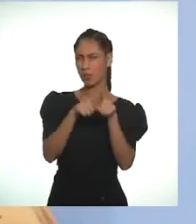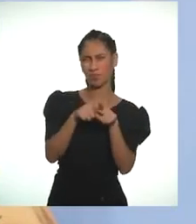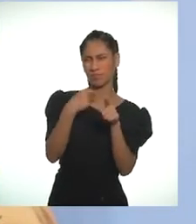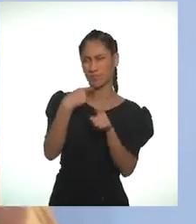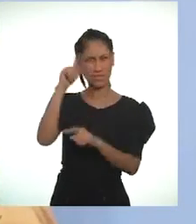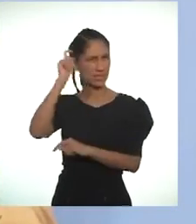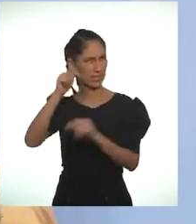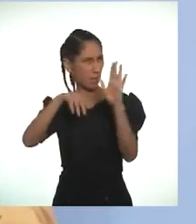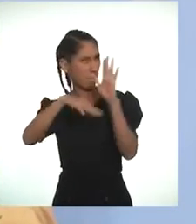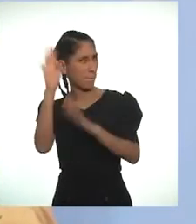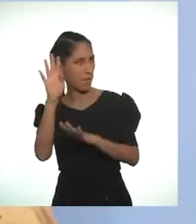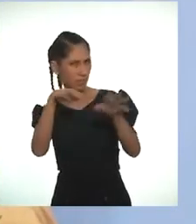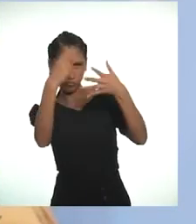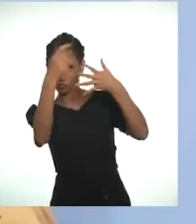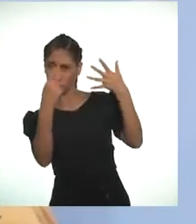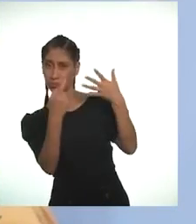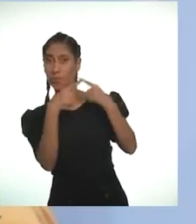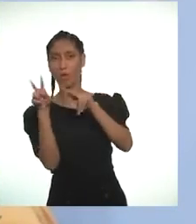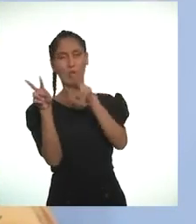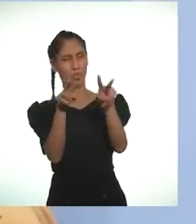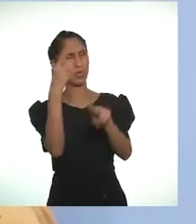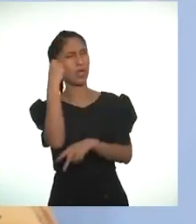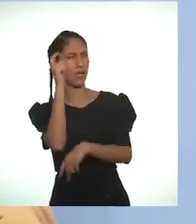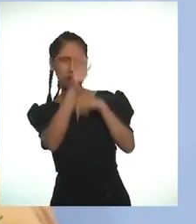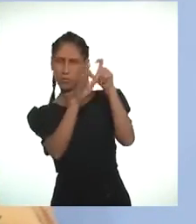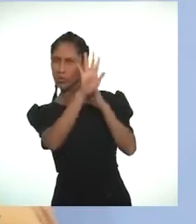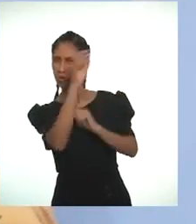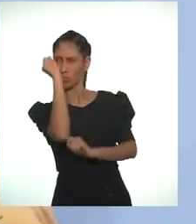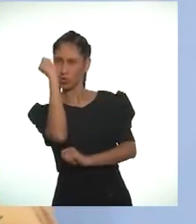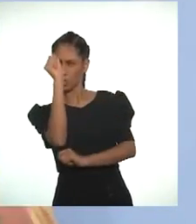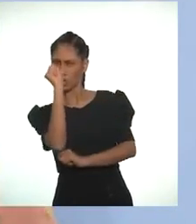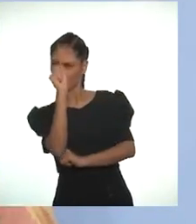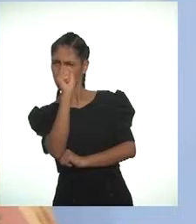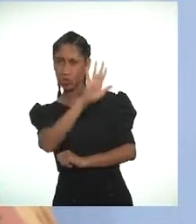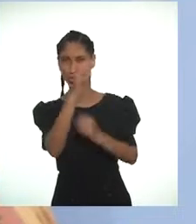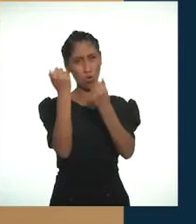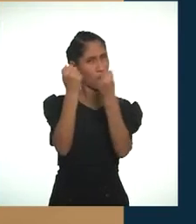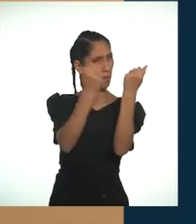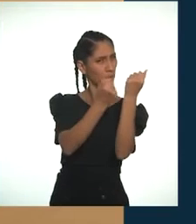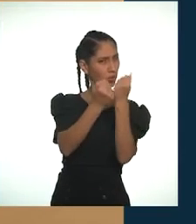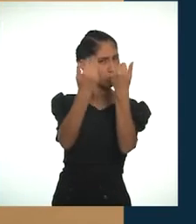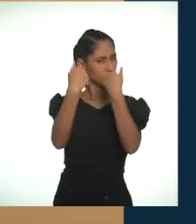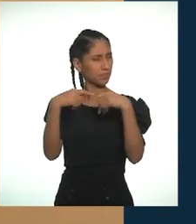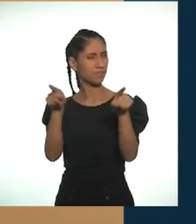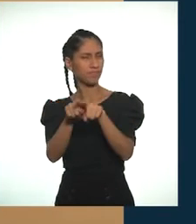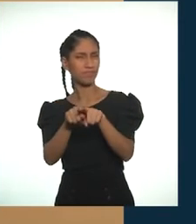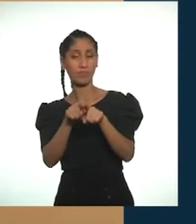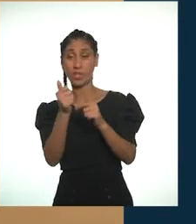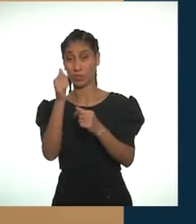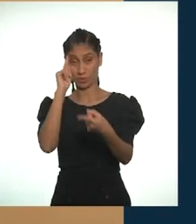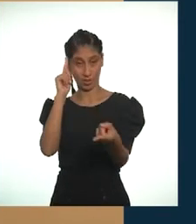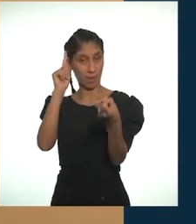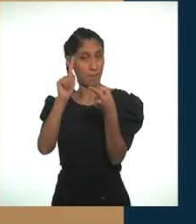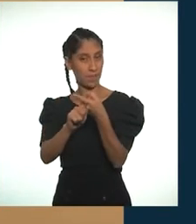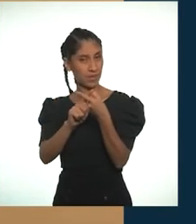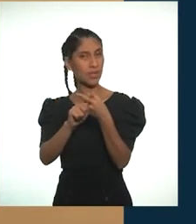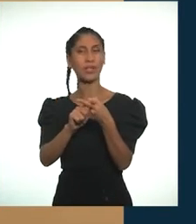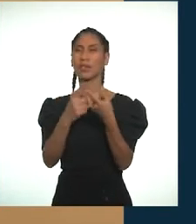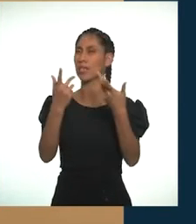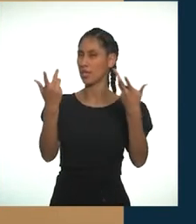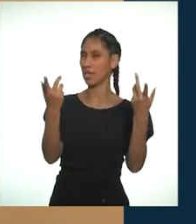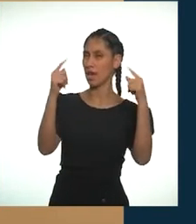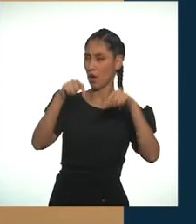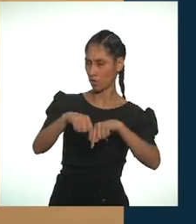que se necesitan más acciones para reconocer los derechos y el aporte de los pueblos originarios. Es una meta por la